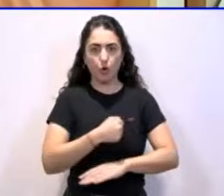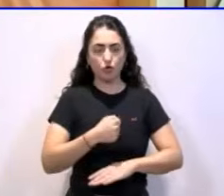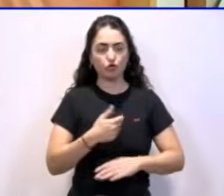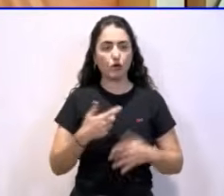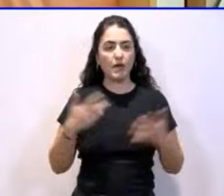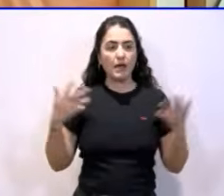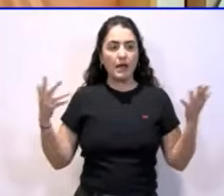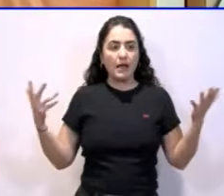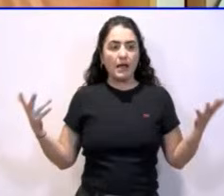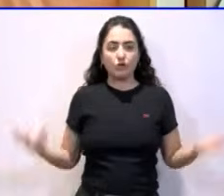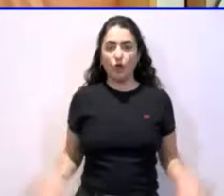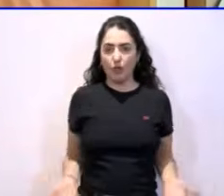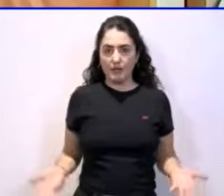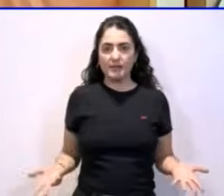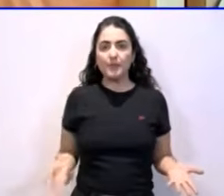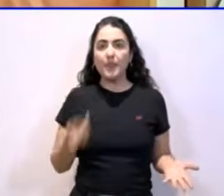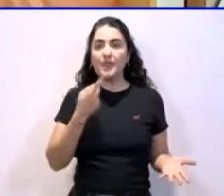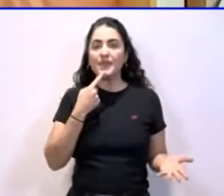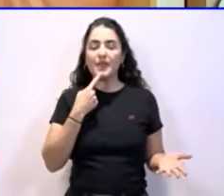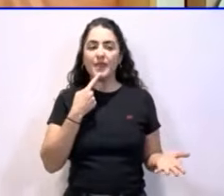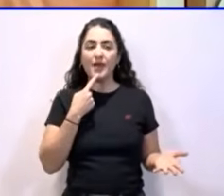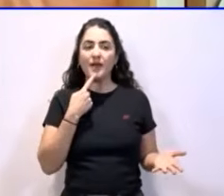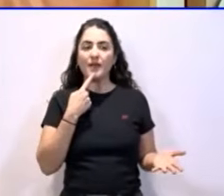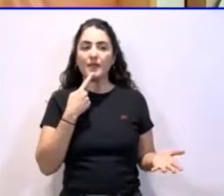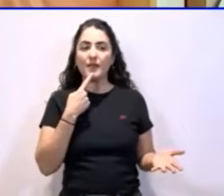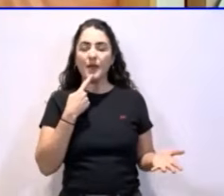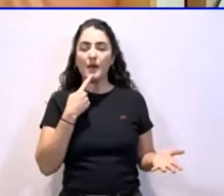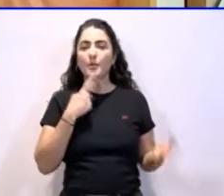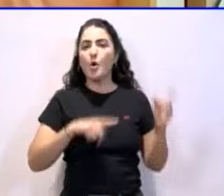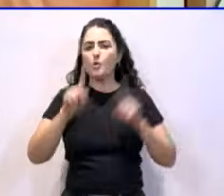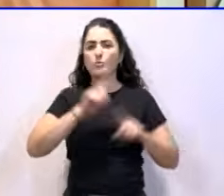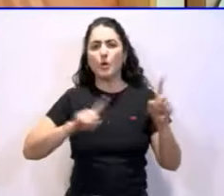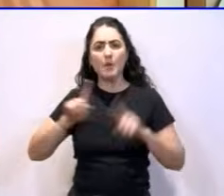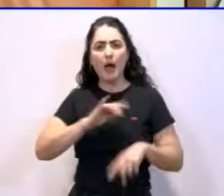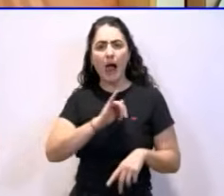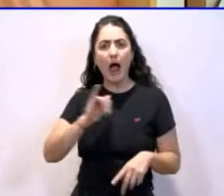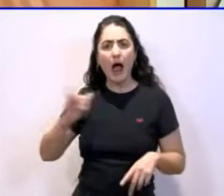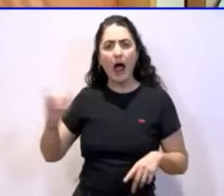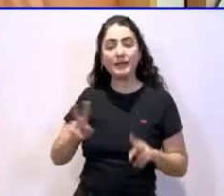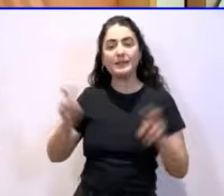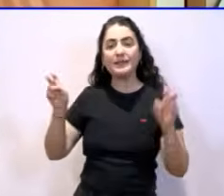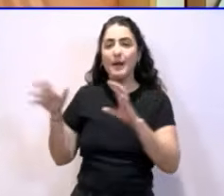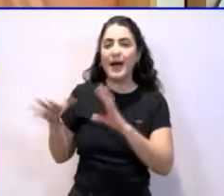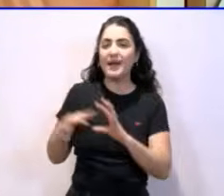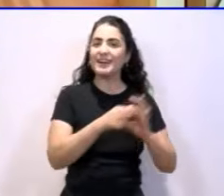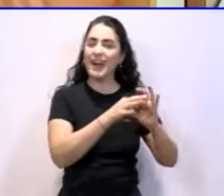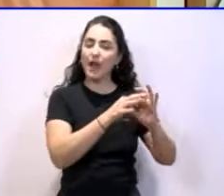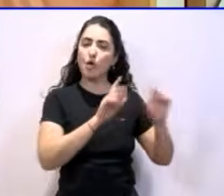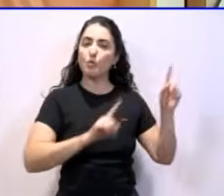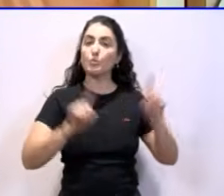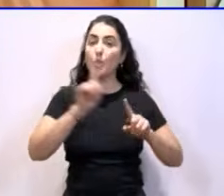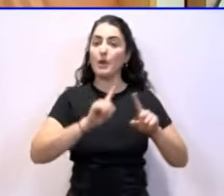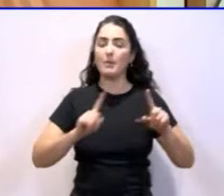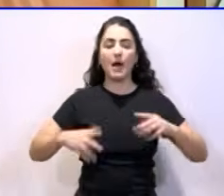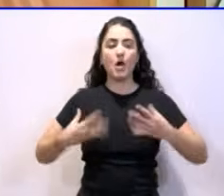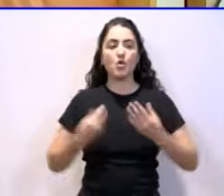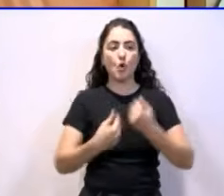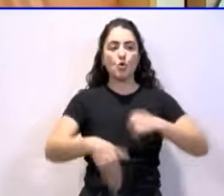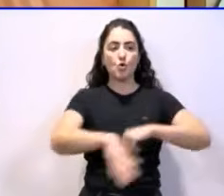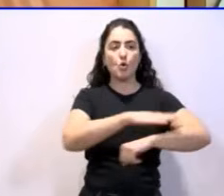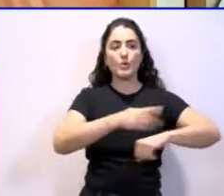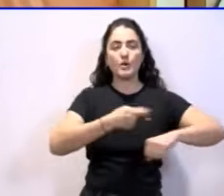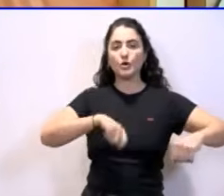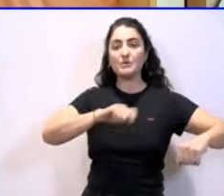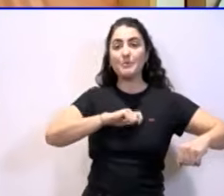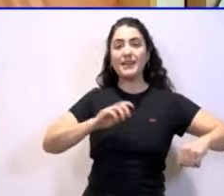que hubo mucha mansedumbre, igual que hay ahora mucha mansedumbre en relación con algunas de las cuestiones que se plantean con el Gobierno de España. Pero